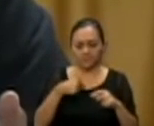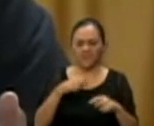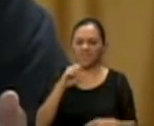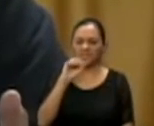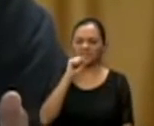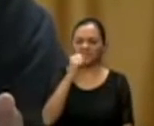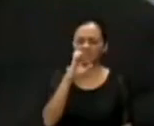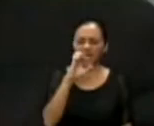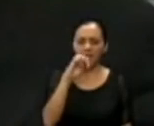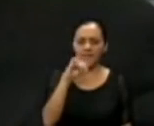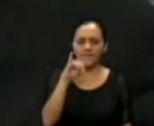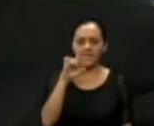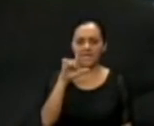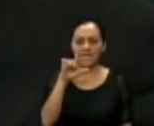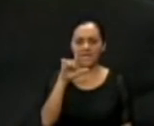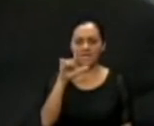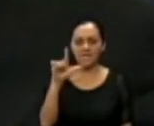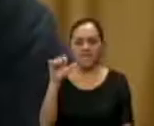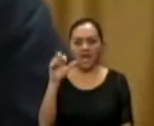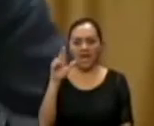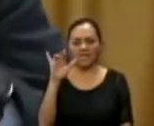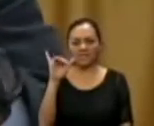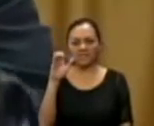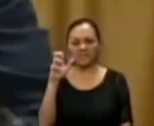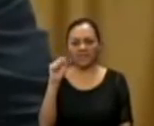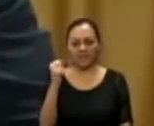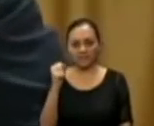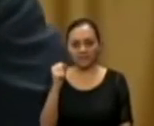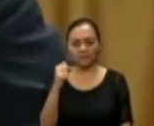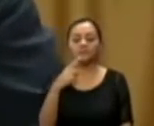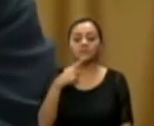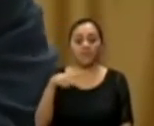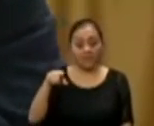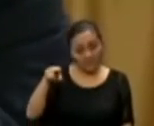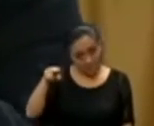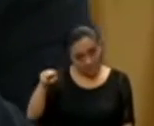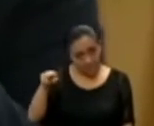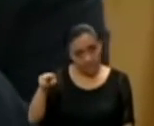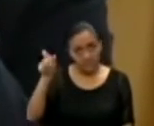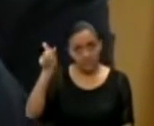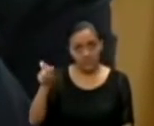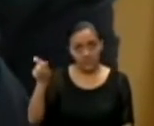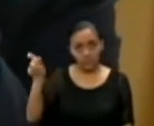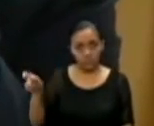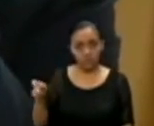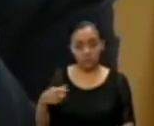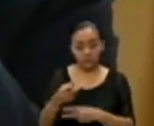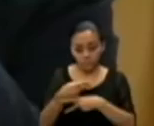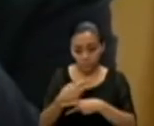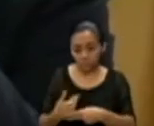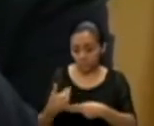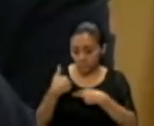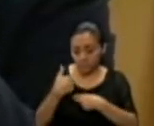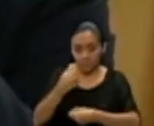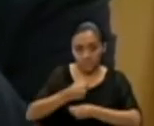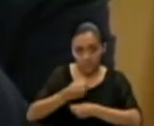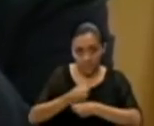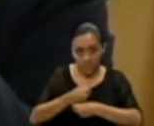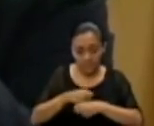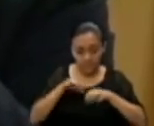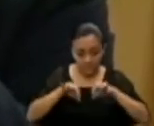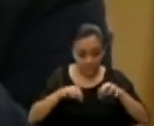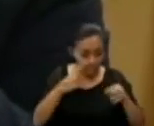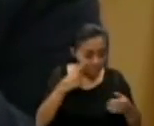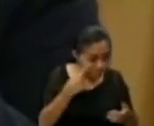seis seminaristas es decir ellos a su vez con ésta semilla certificada reproducen la